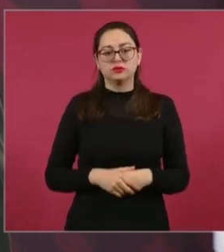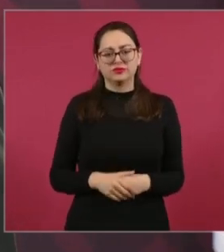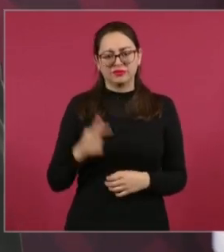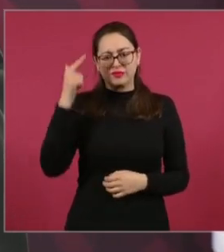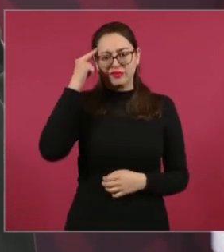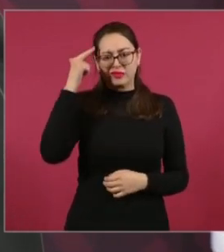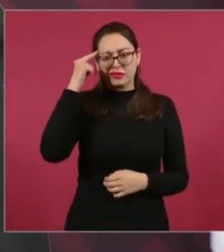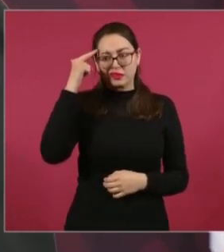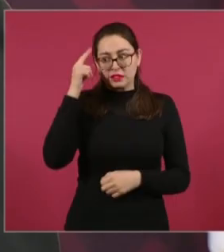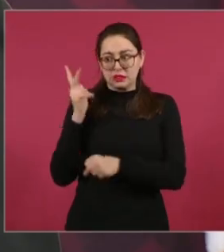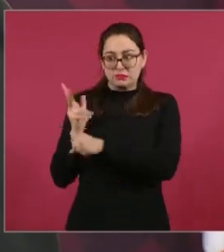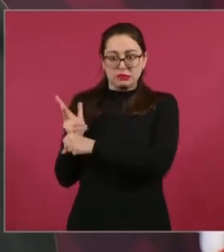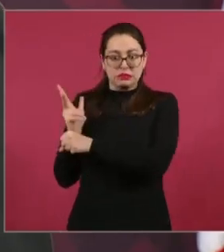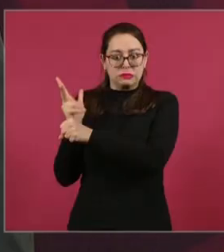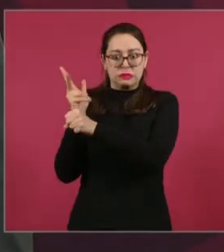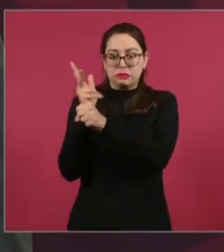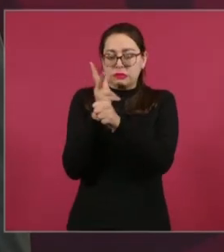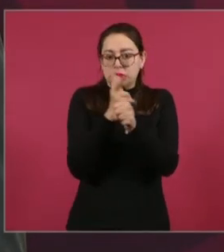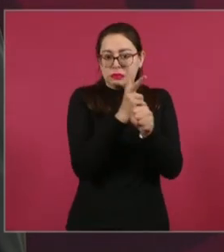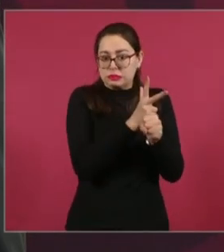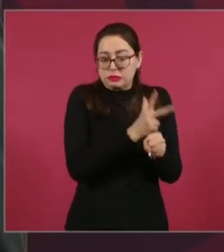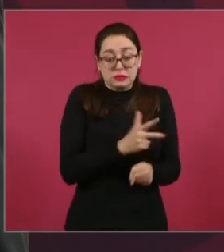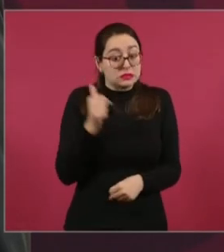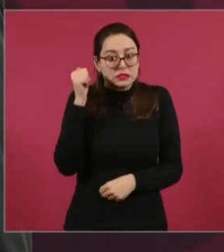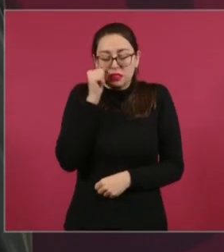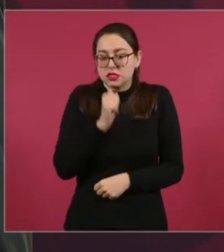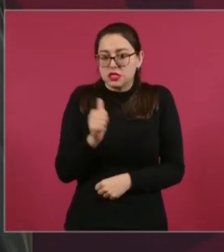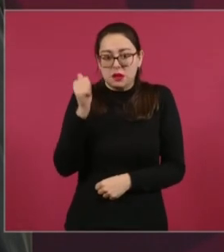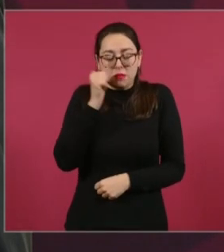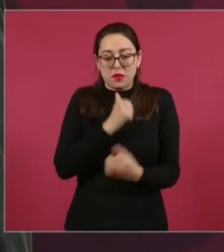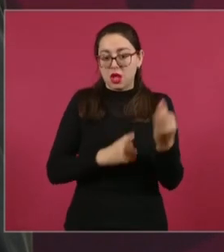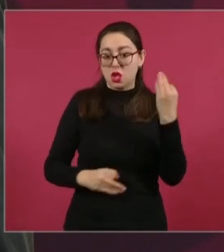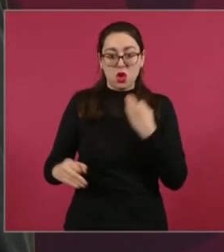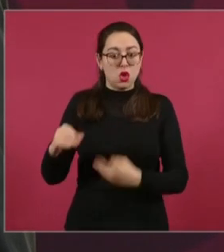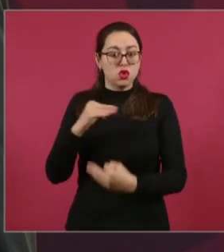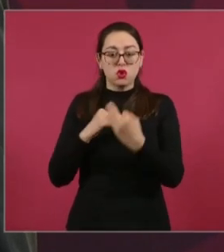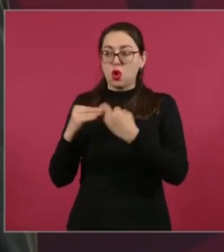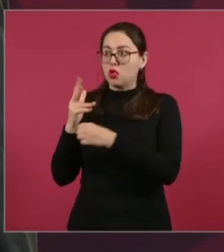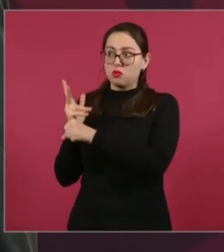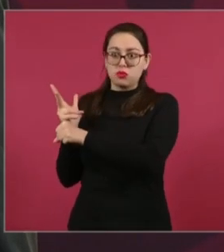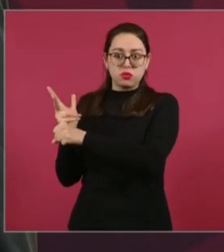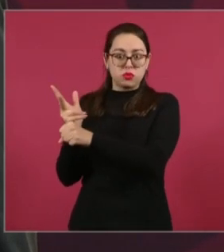deformación o debilidad y grababa. Entonces,